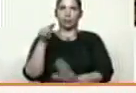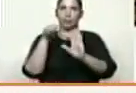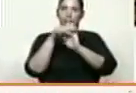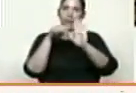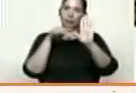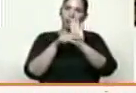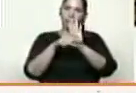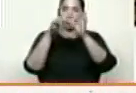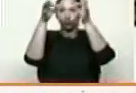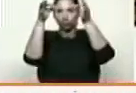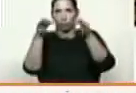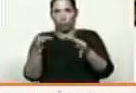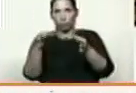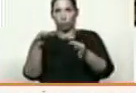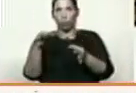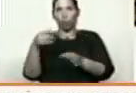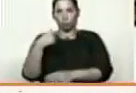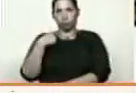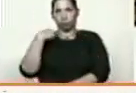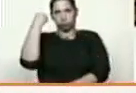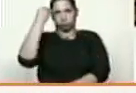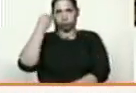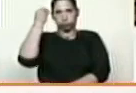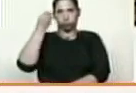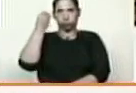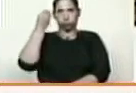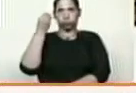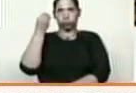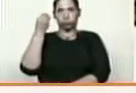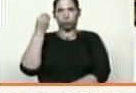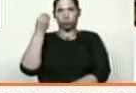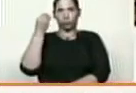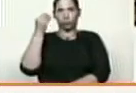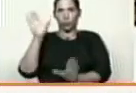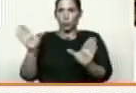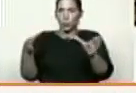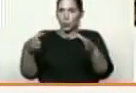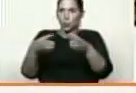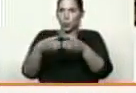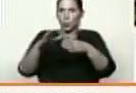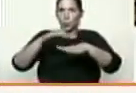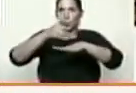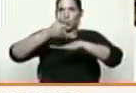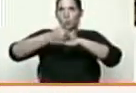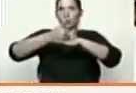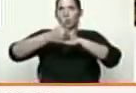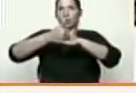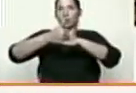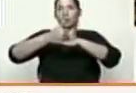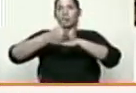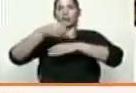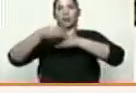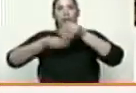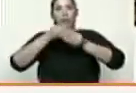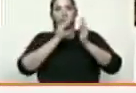seguro nuestra muy acertada Junta Directiva lo ha venido pensando.